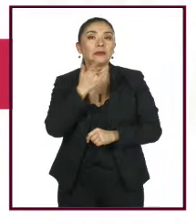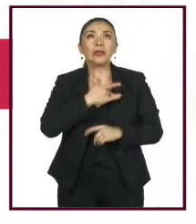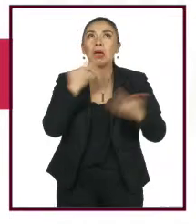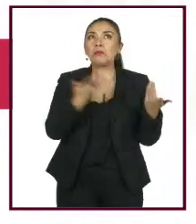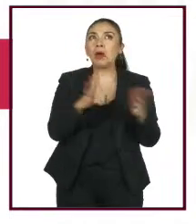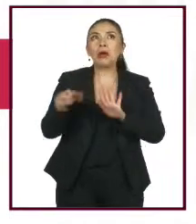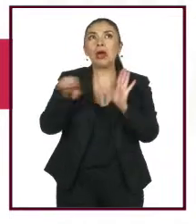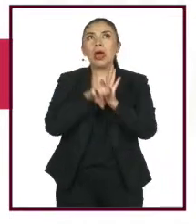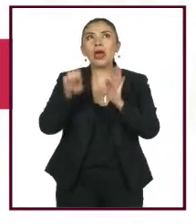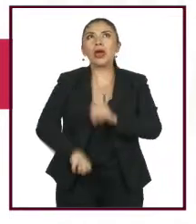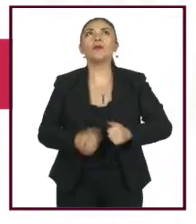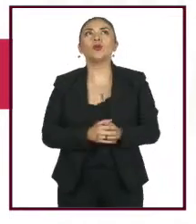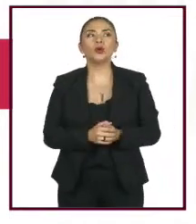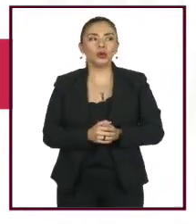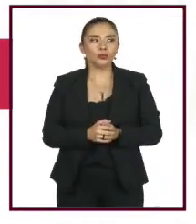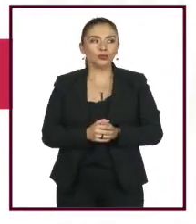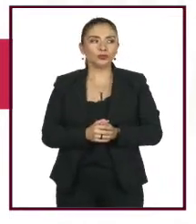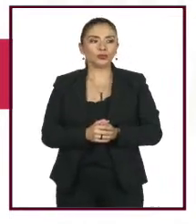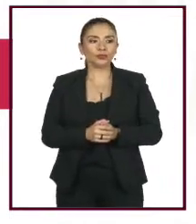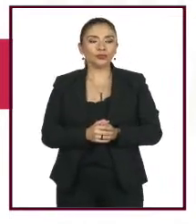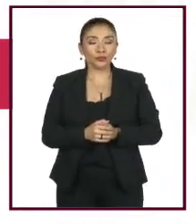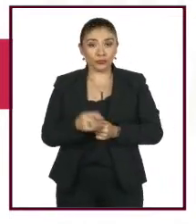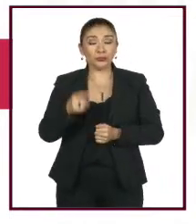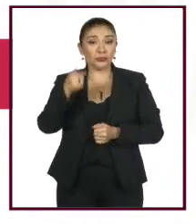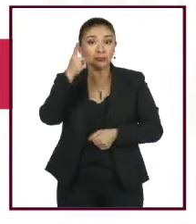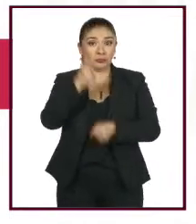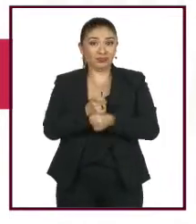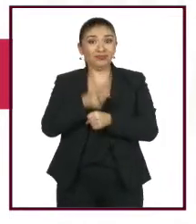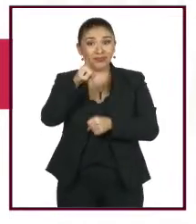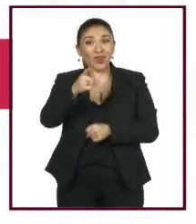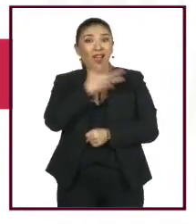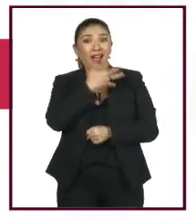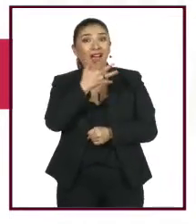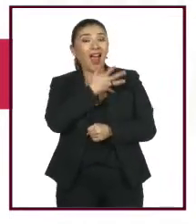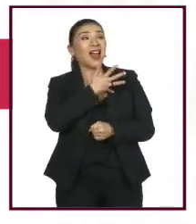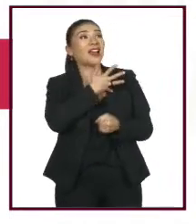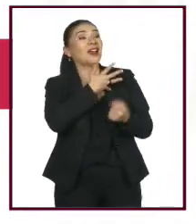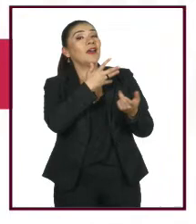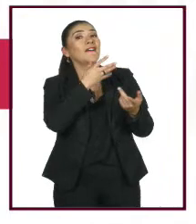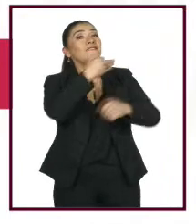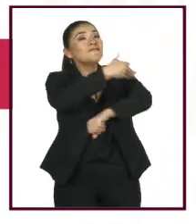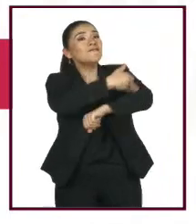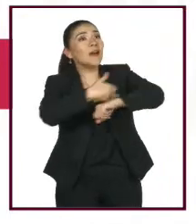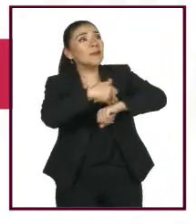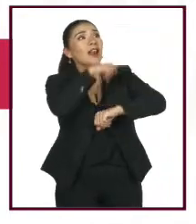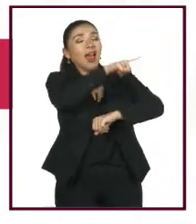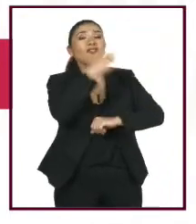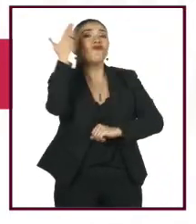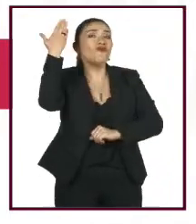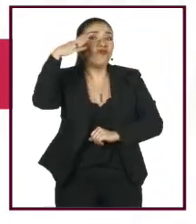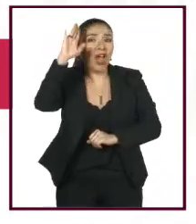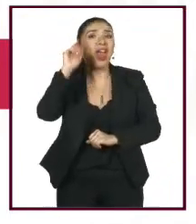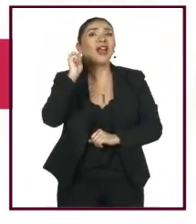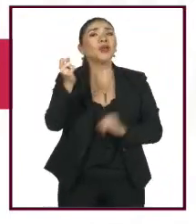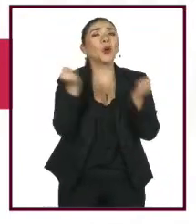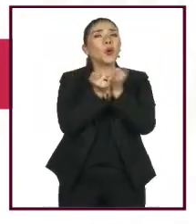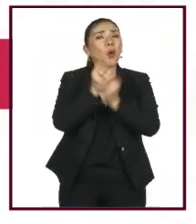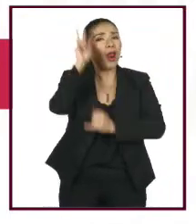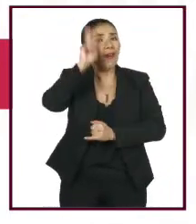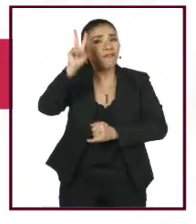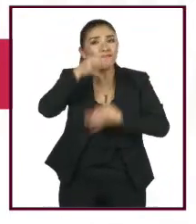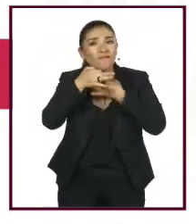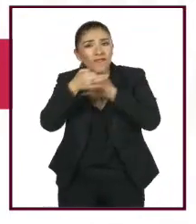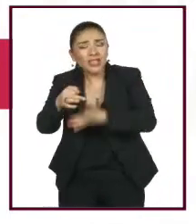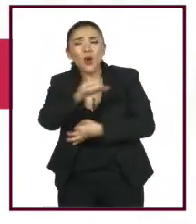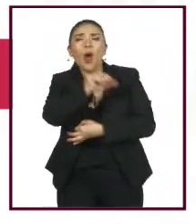si tenemos de primera línea un familiar que tiene antecedente de una adicción o de algún